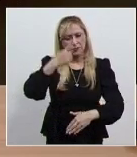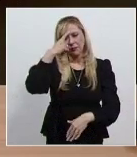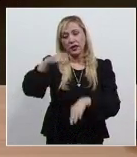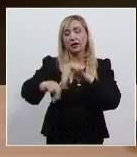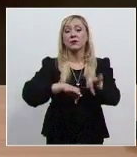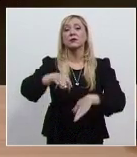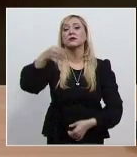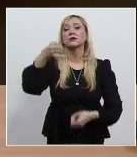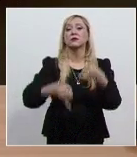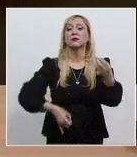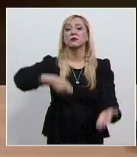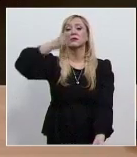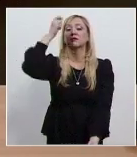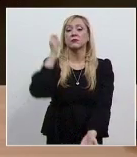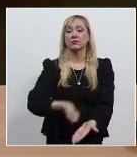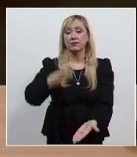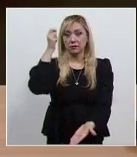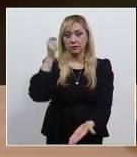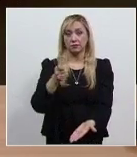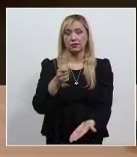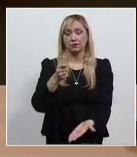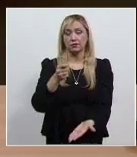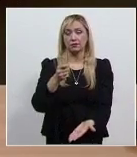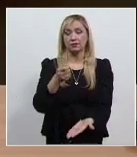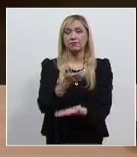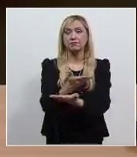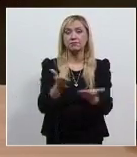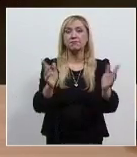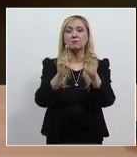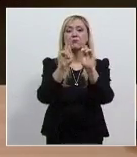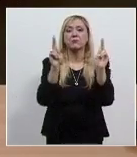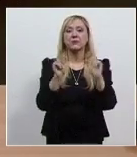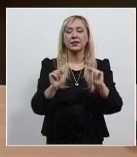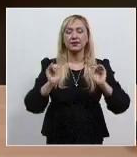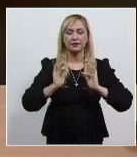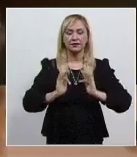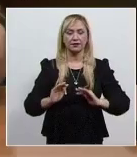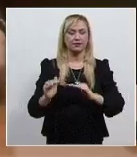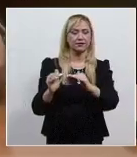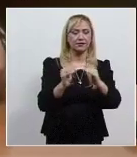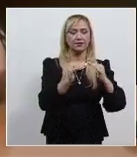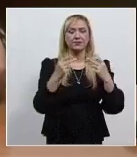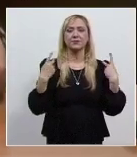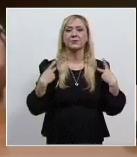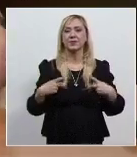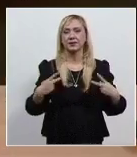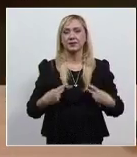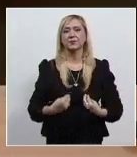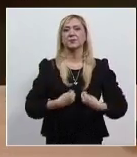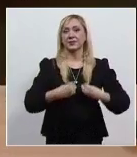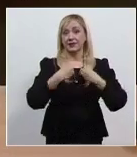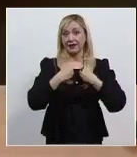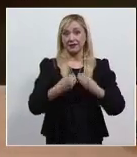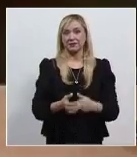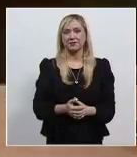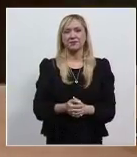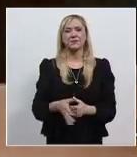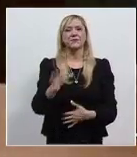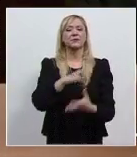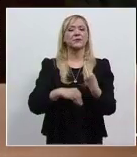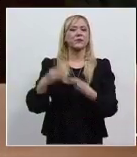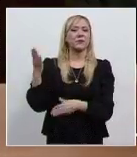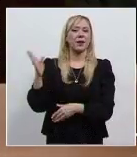justicia, promoviendo la paz y la estabilidad social. Por su parte, el consejero Alejandro Sergio